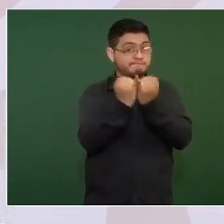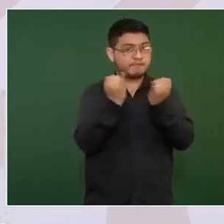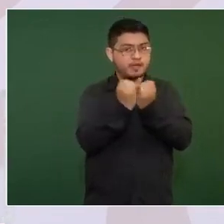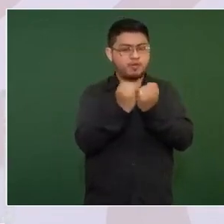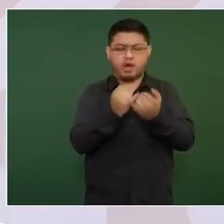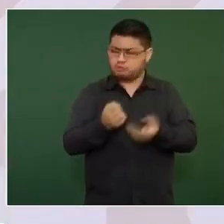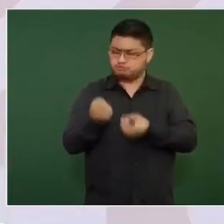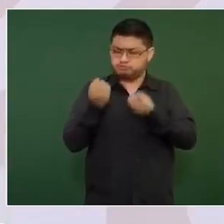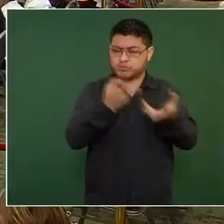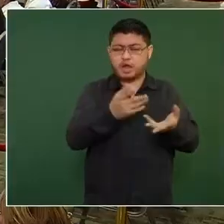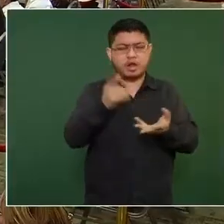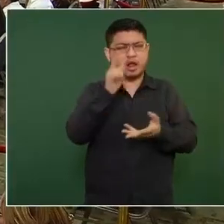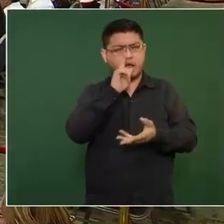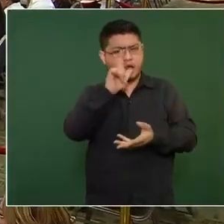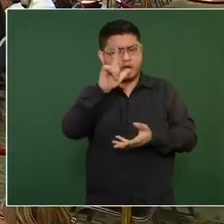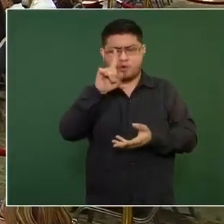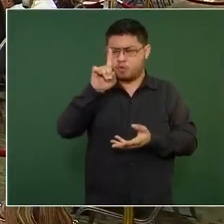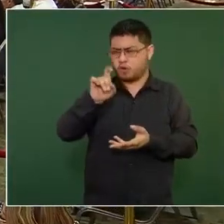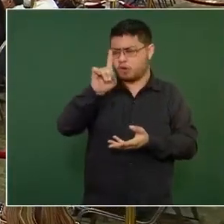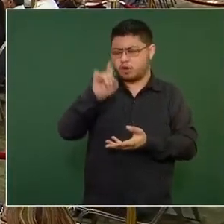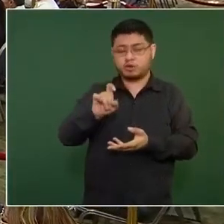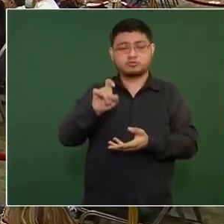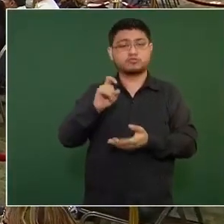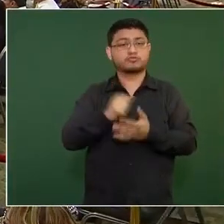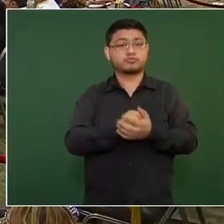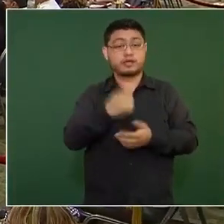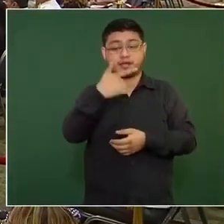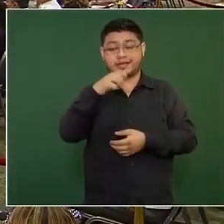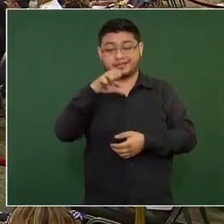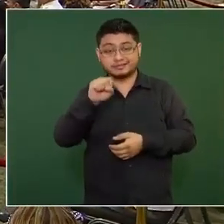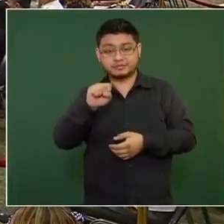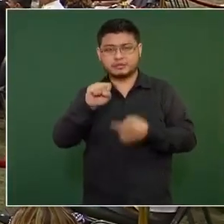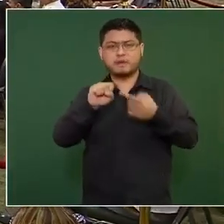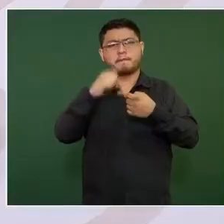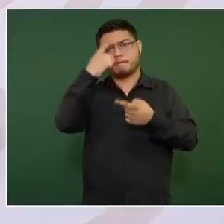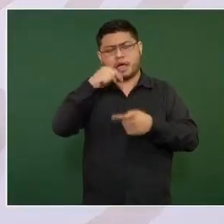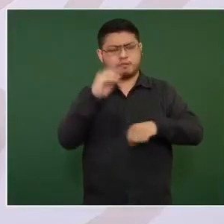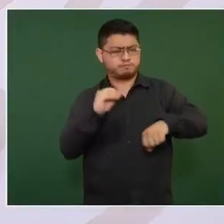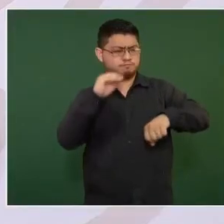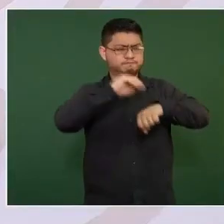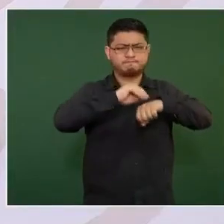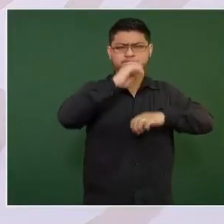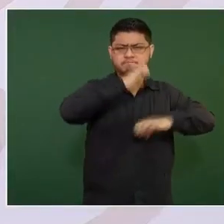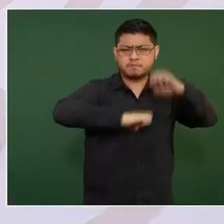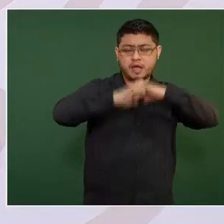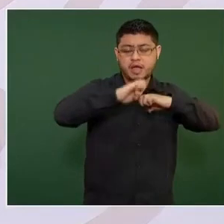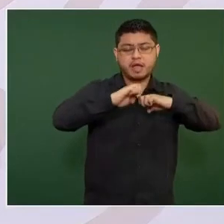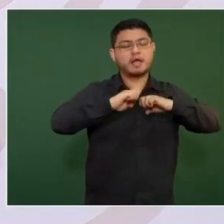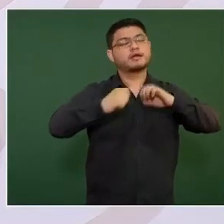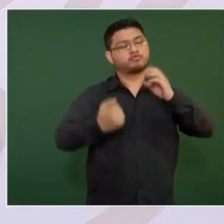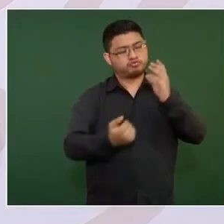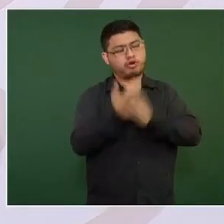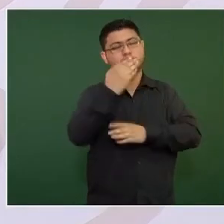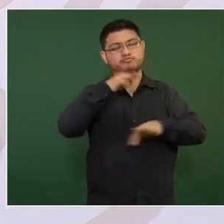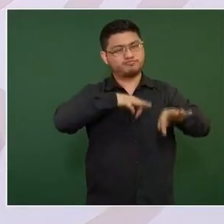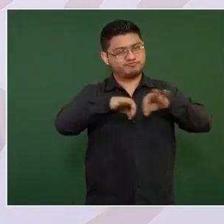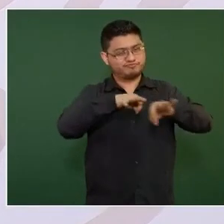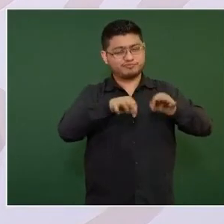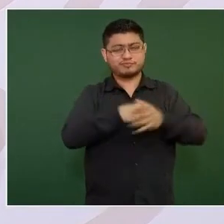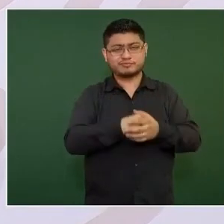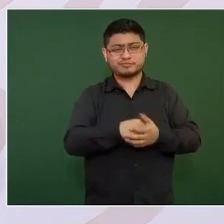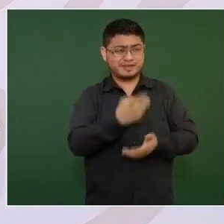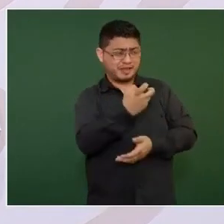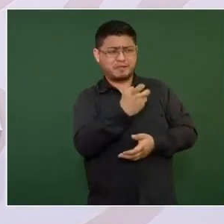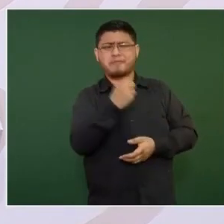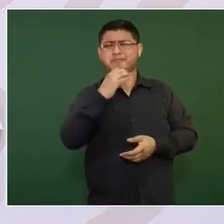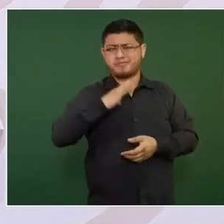de agua, luz y gas para la instalación de empresas y creación de empleos. Es un timbre de